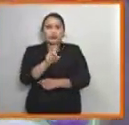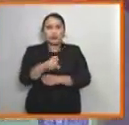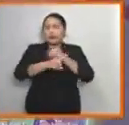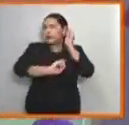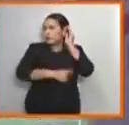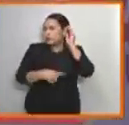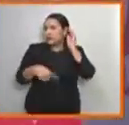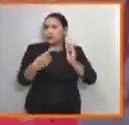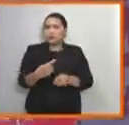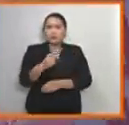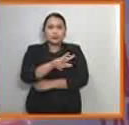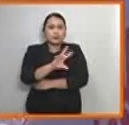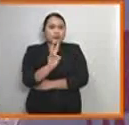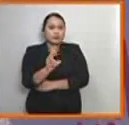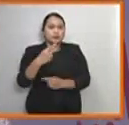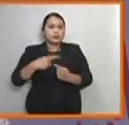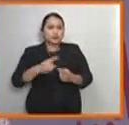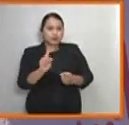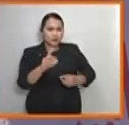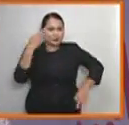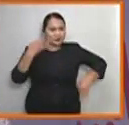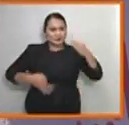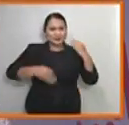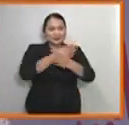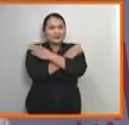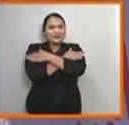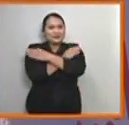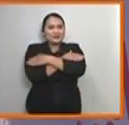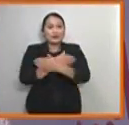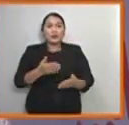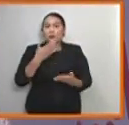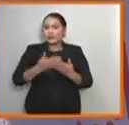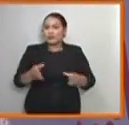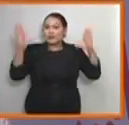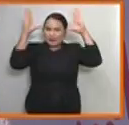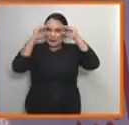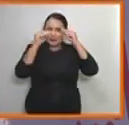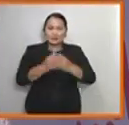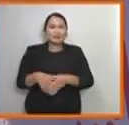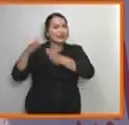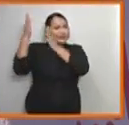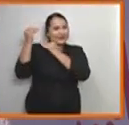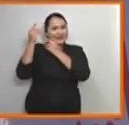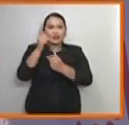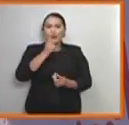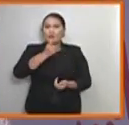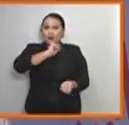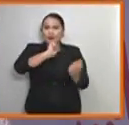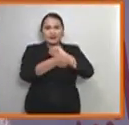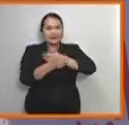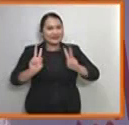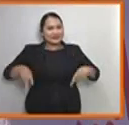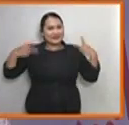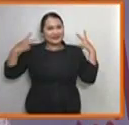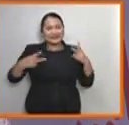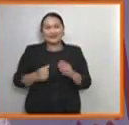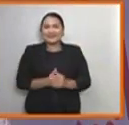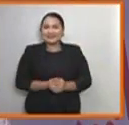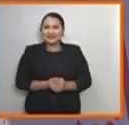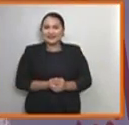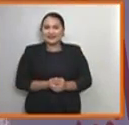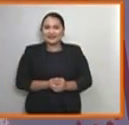para más 1 es 37, más 1. Muchas felicidades, les deseo una feliz noche. Llenos de esperanza, Loto te cambia la vida.